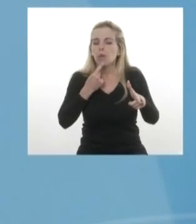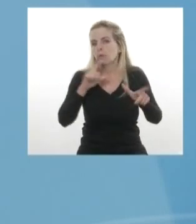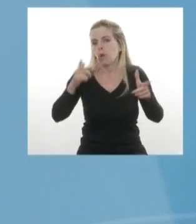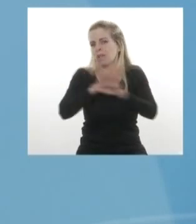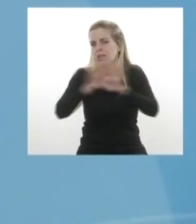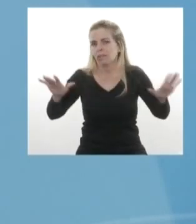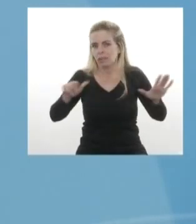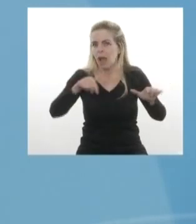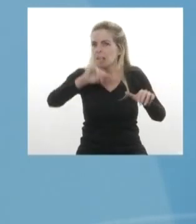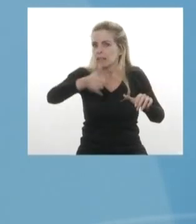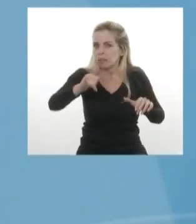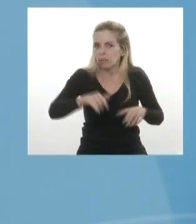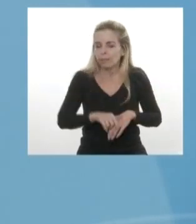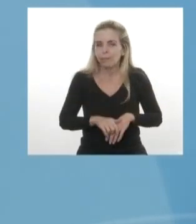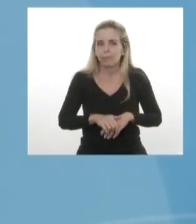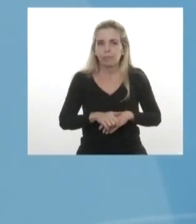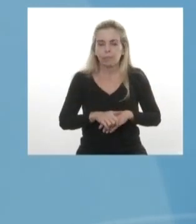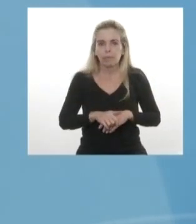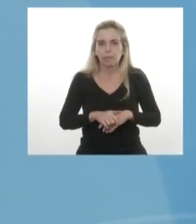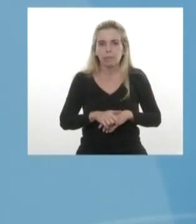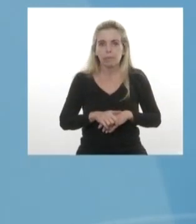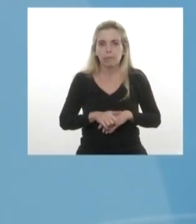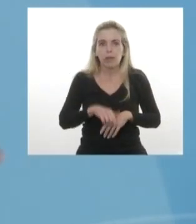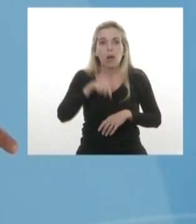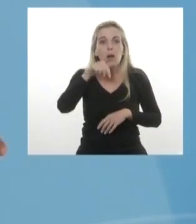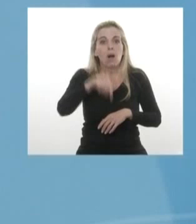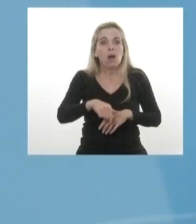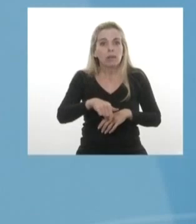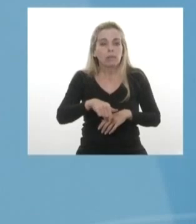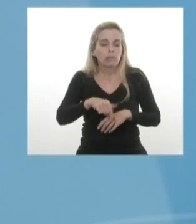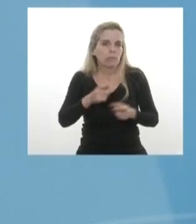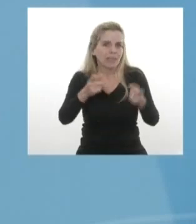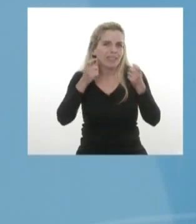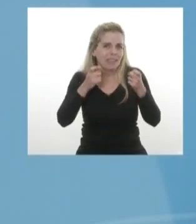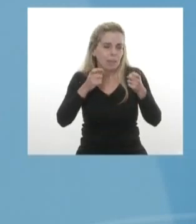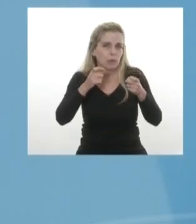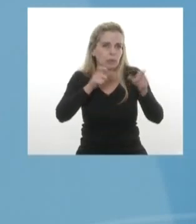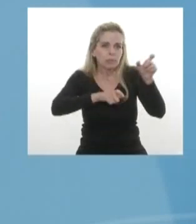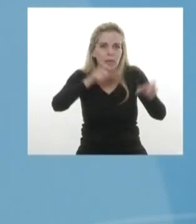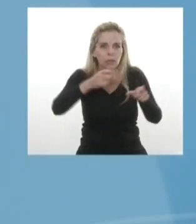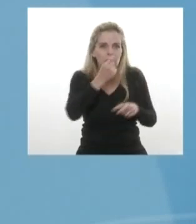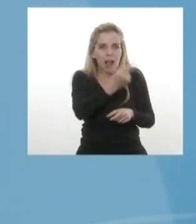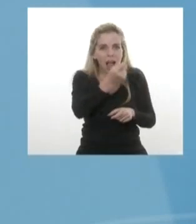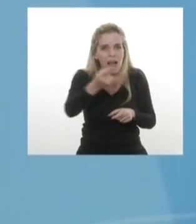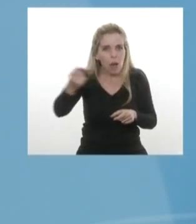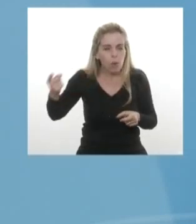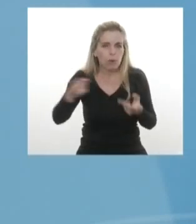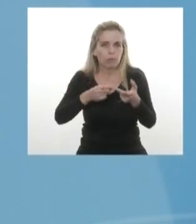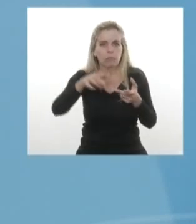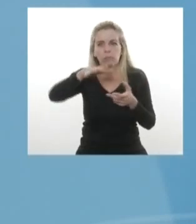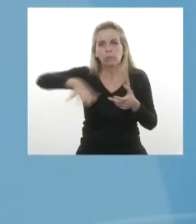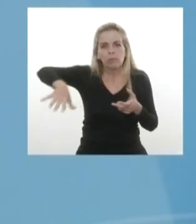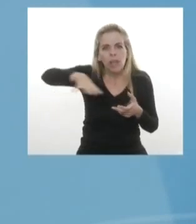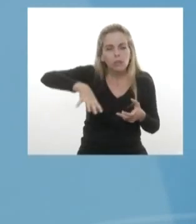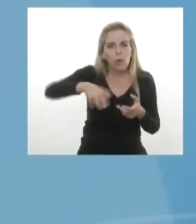Hoy necesitamos que cada persona y que todos los sectores tomen plena conciencia